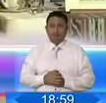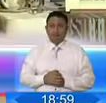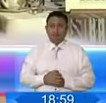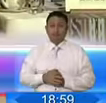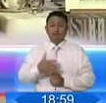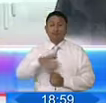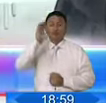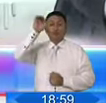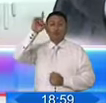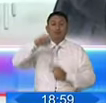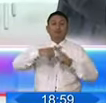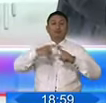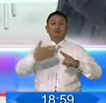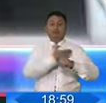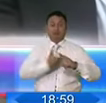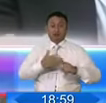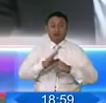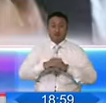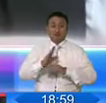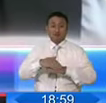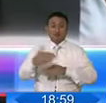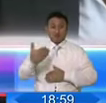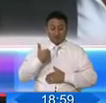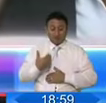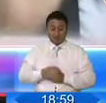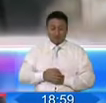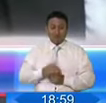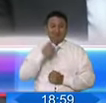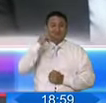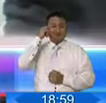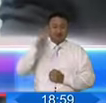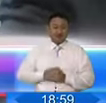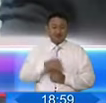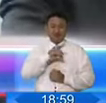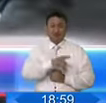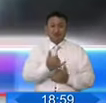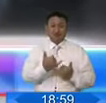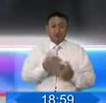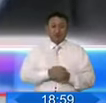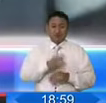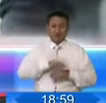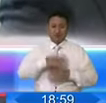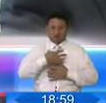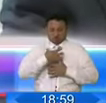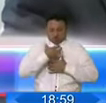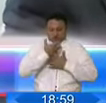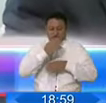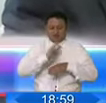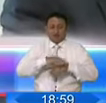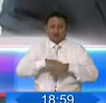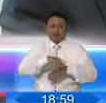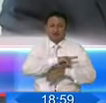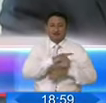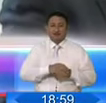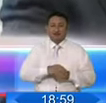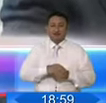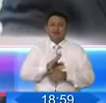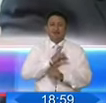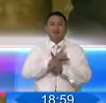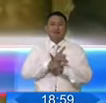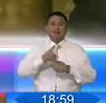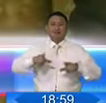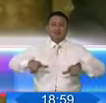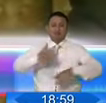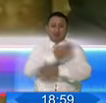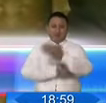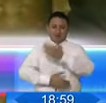declaraciones del exmandatario en su contra en donde correa sugirió que moreno desfoga amargura por haber quedado condenado a una silla de ruedas